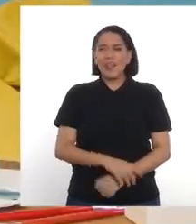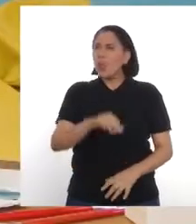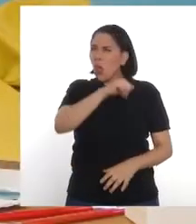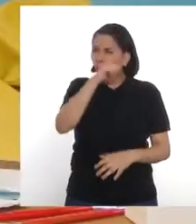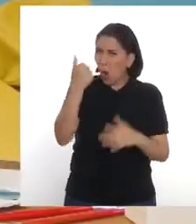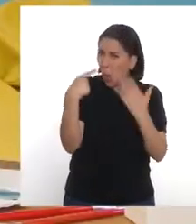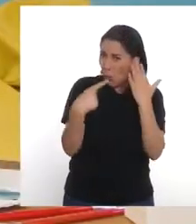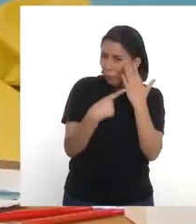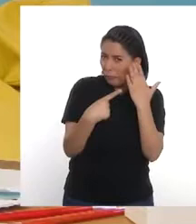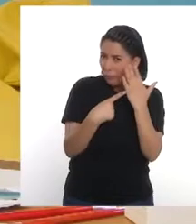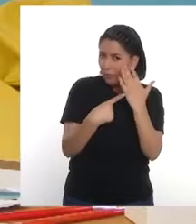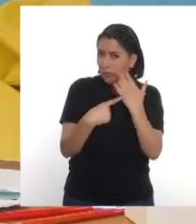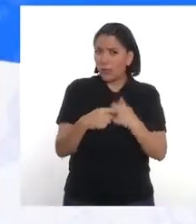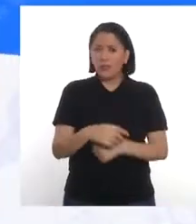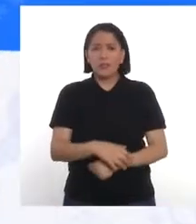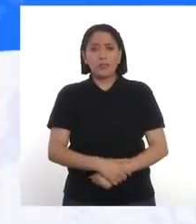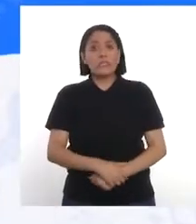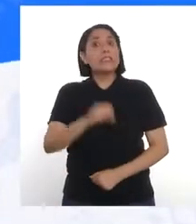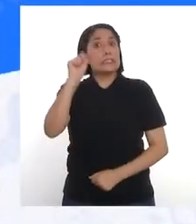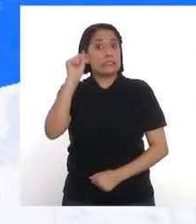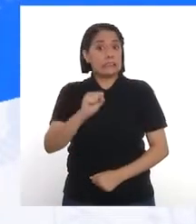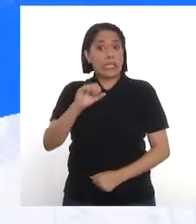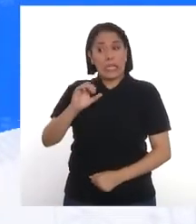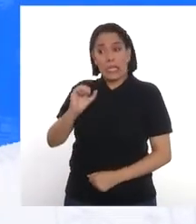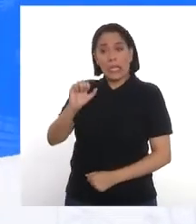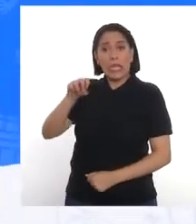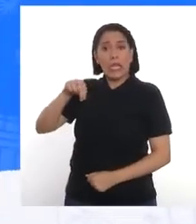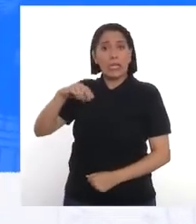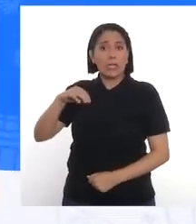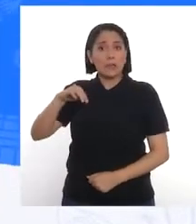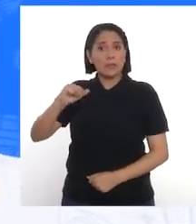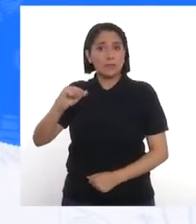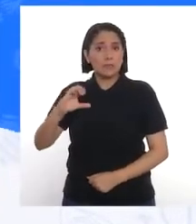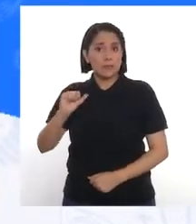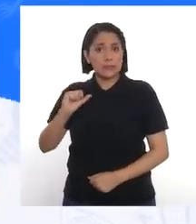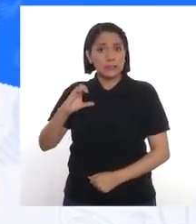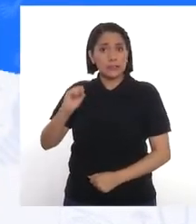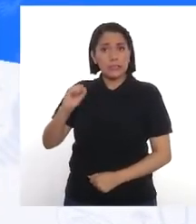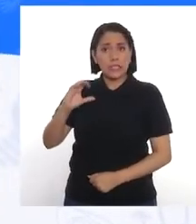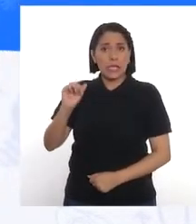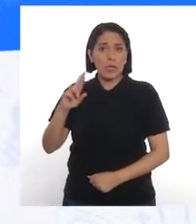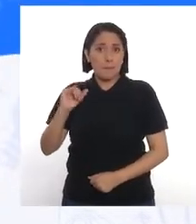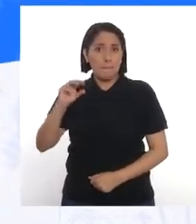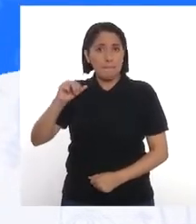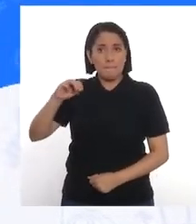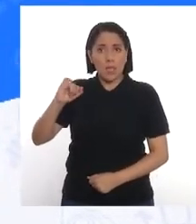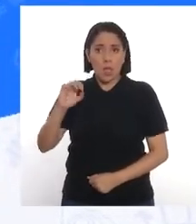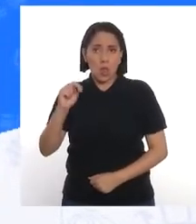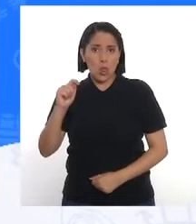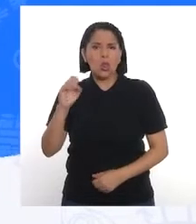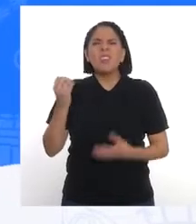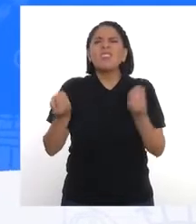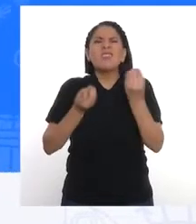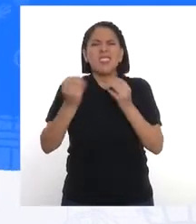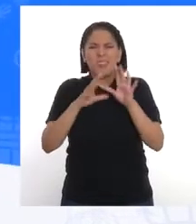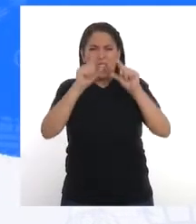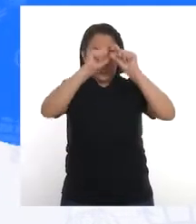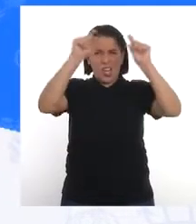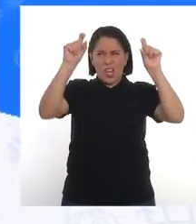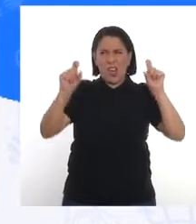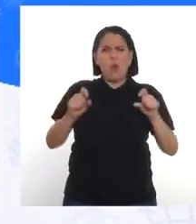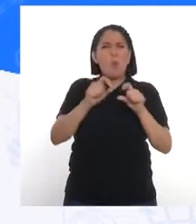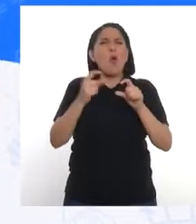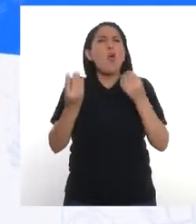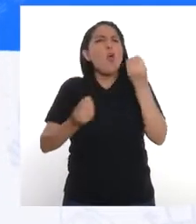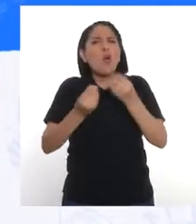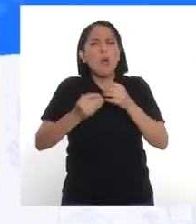¿Existen otras técnicas? Sí, la del enmascaramiento. Es una técnica que define el borde. Consiste en